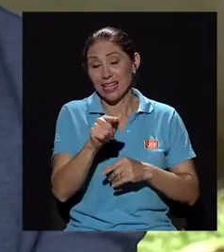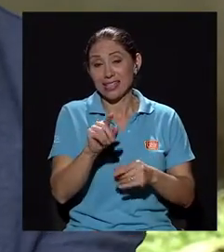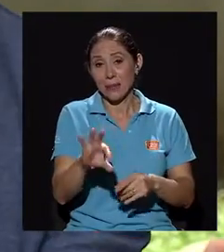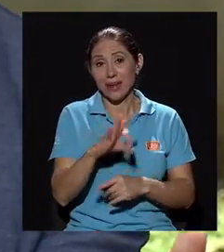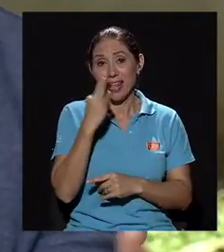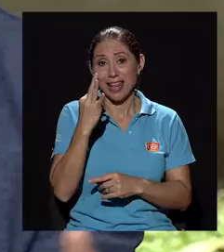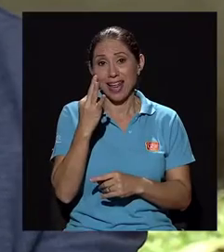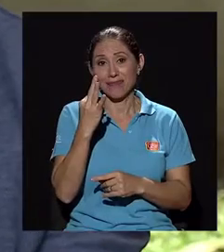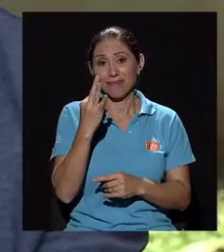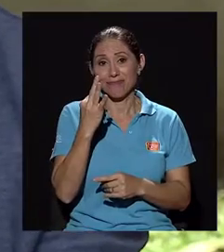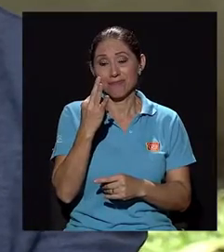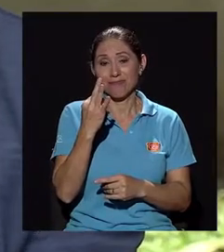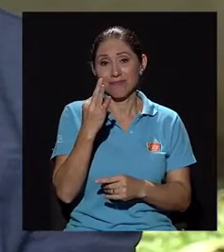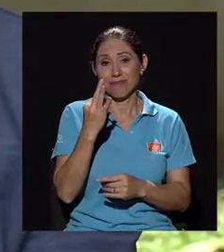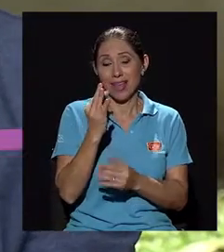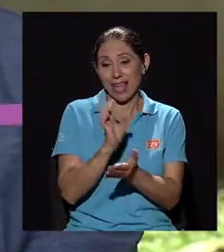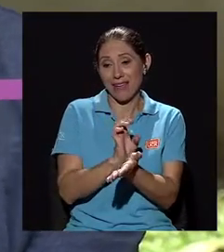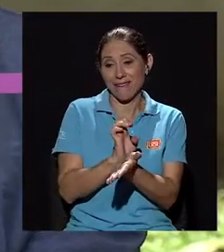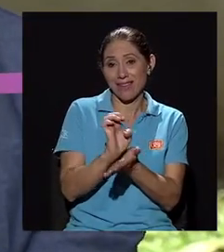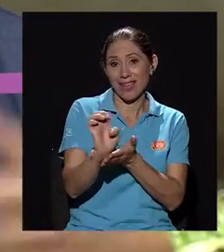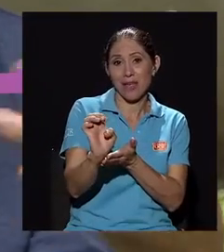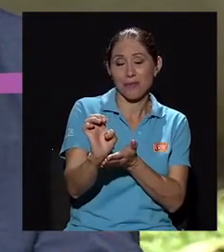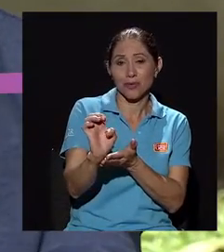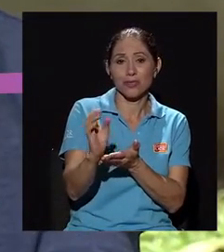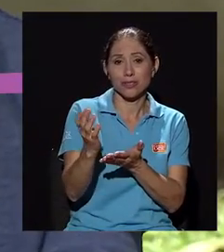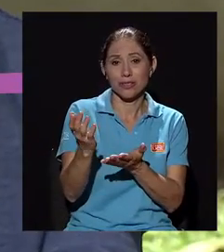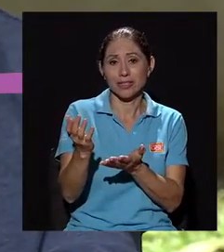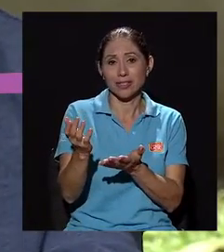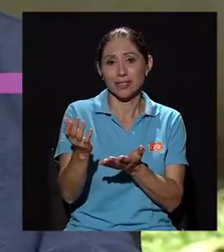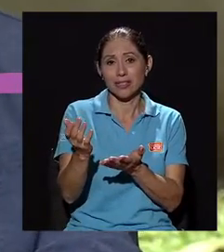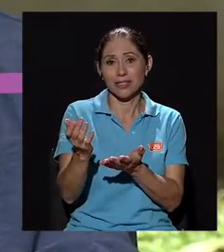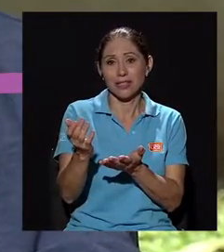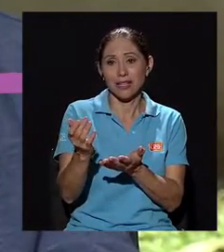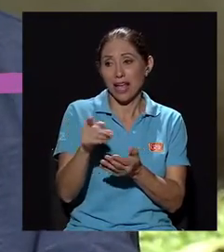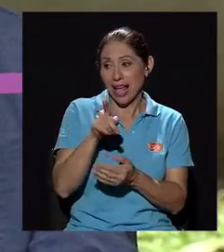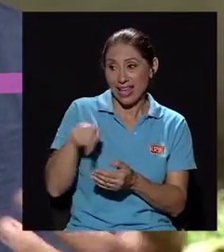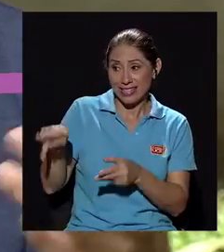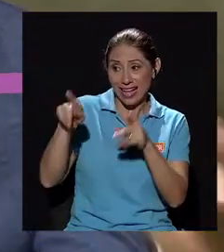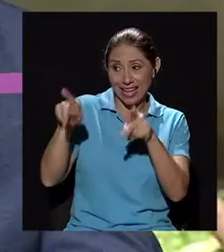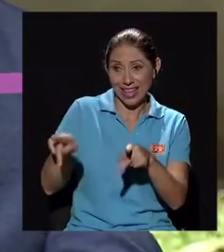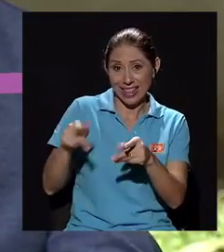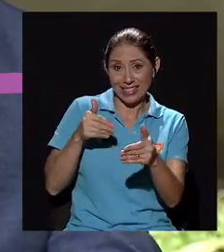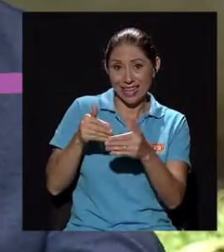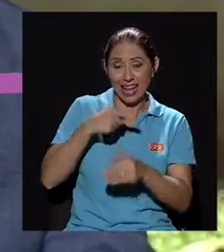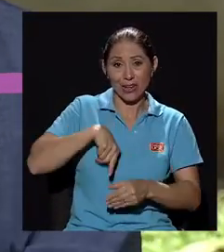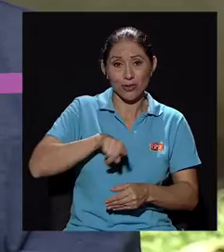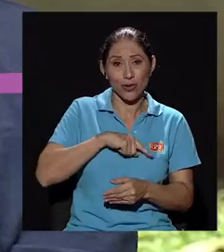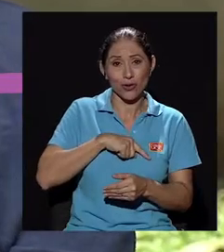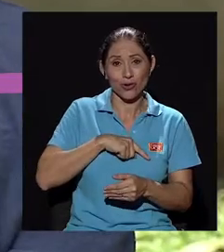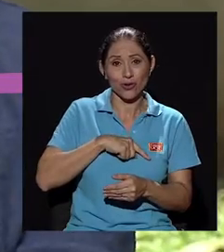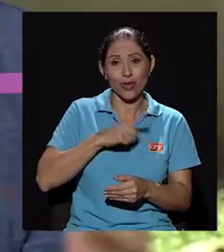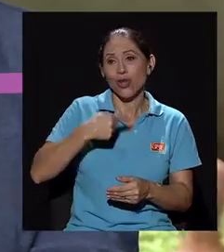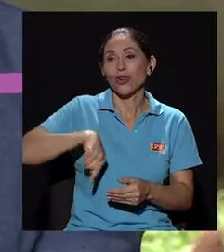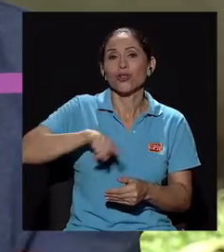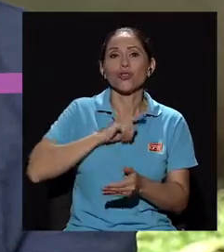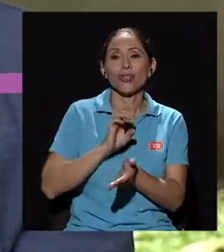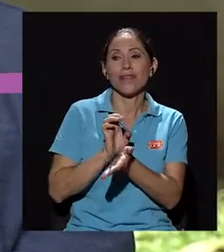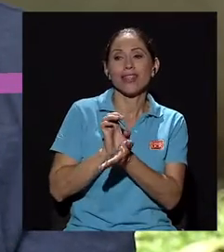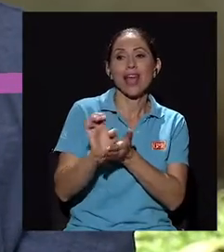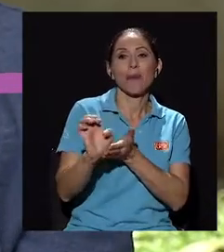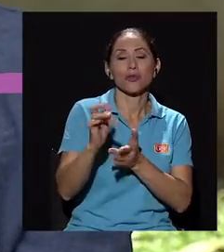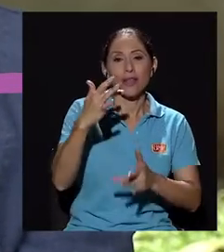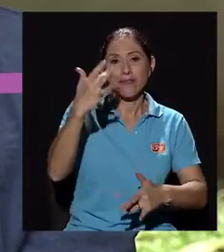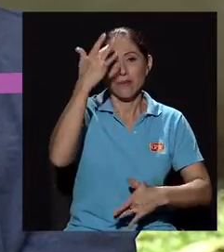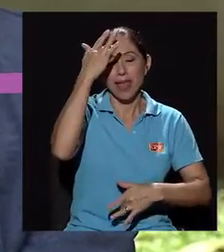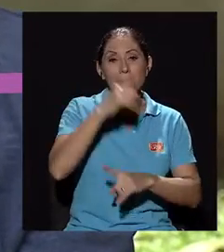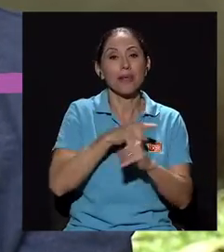estemos evitándole a mucha gente, o sea, que viva cerca de nosotros, tener alguna complicación, alguna enfermedad, pero